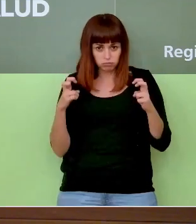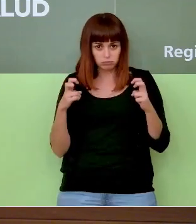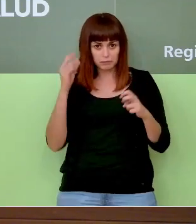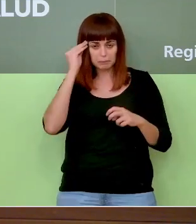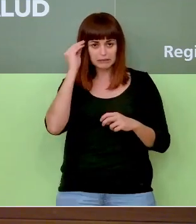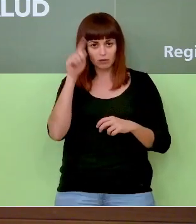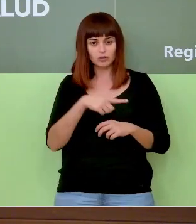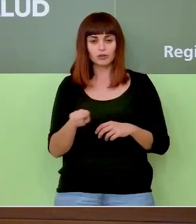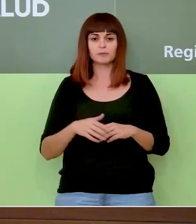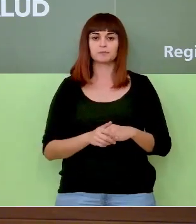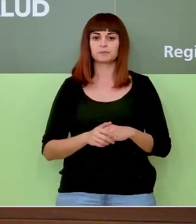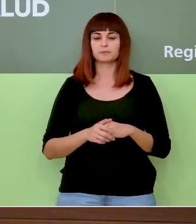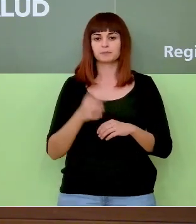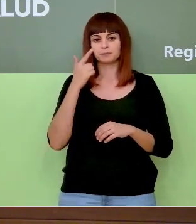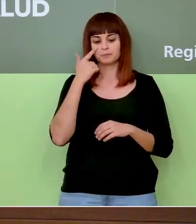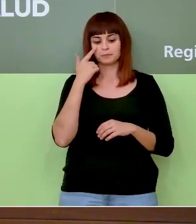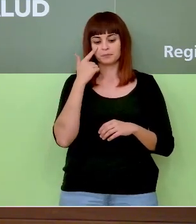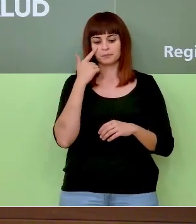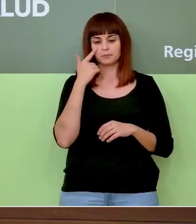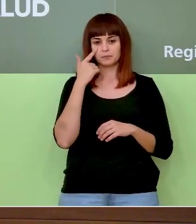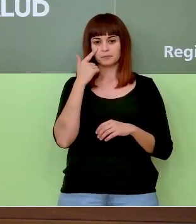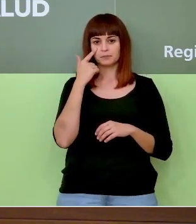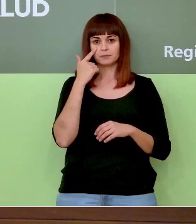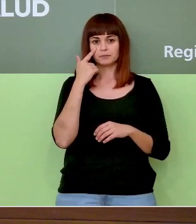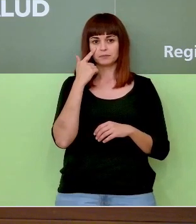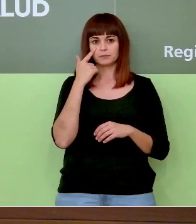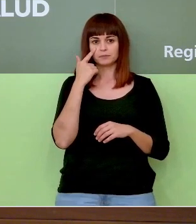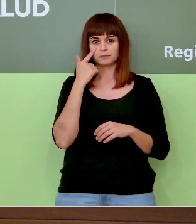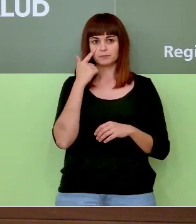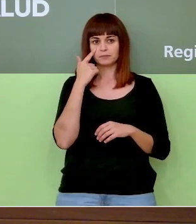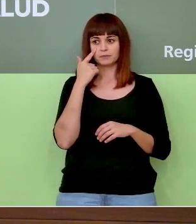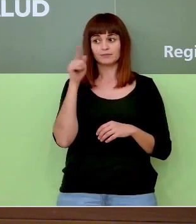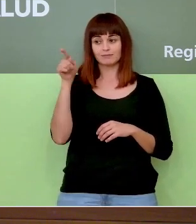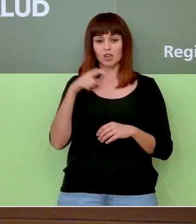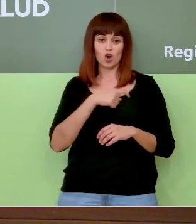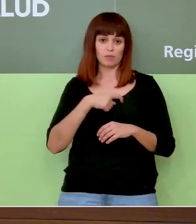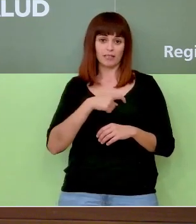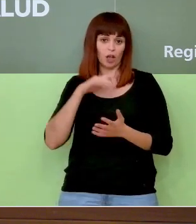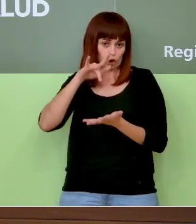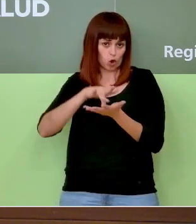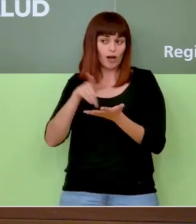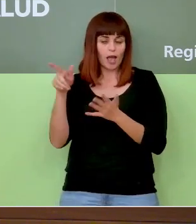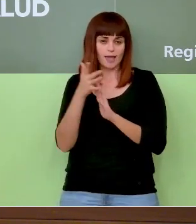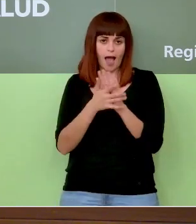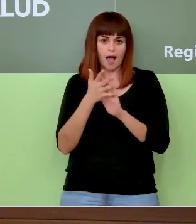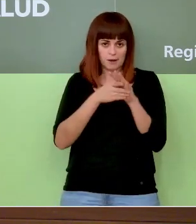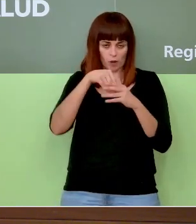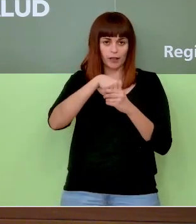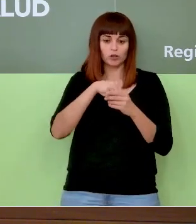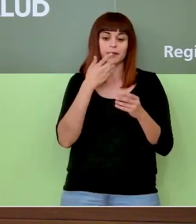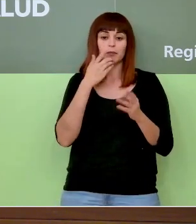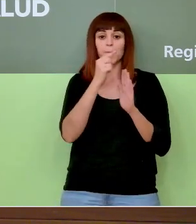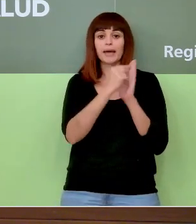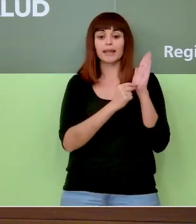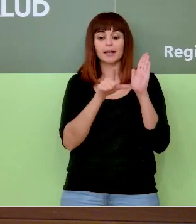principio los comités COVID se celebran los días que se celebran y ahí se tratan esas cosas. Las cuestiones, la toma de